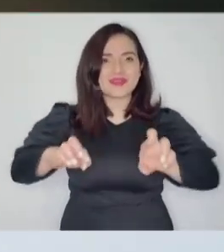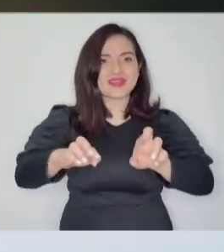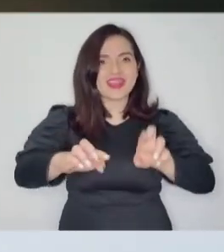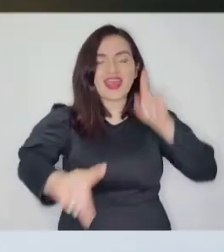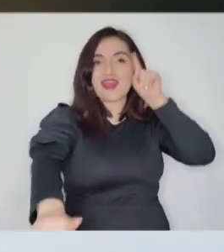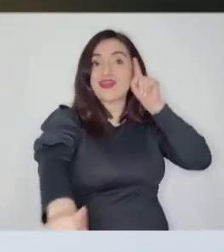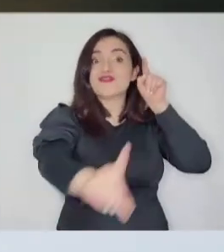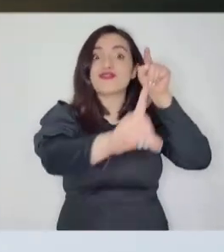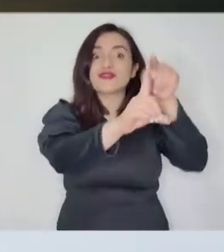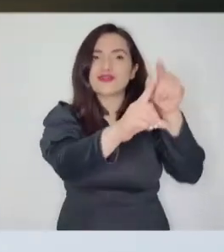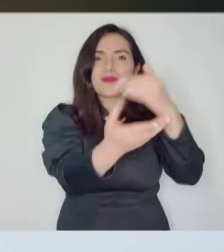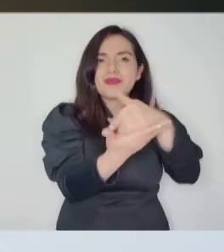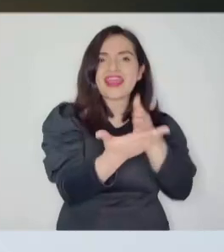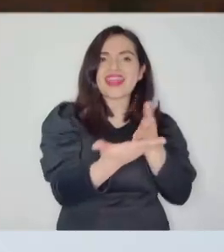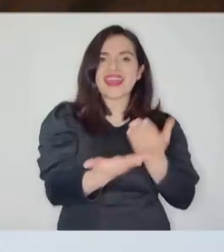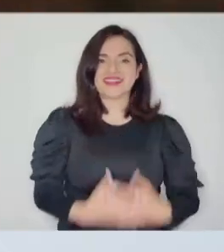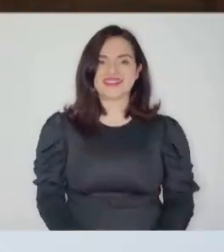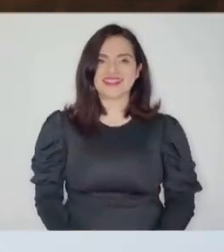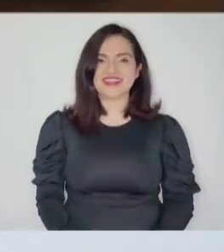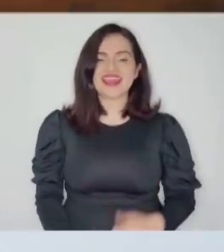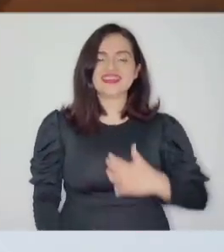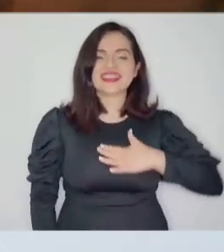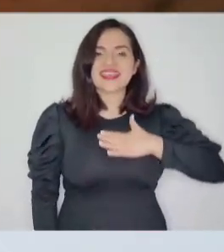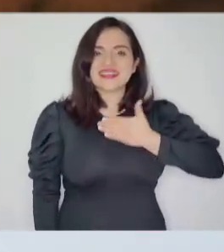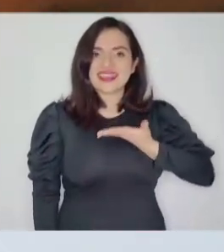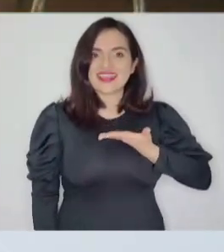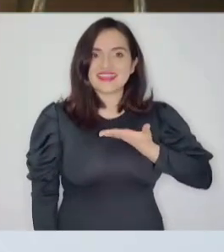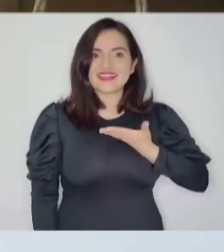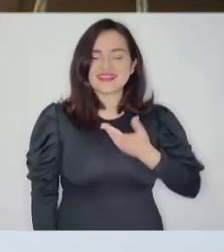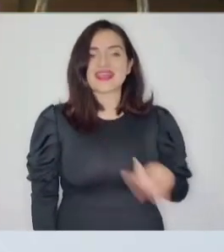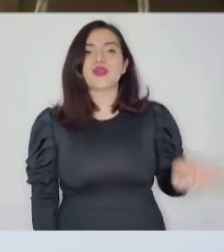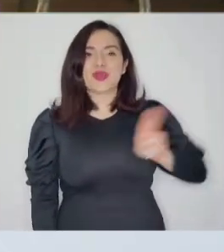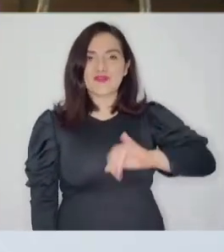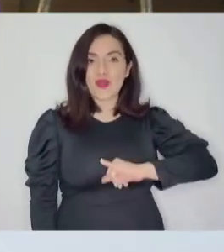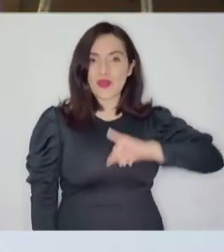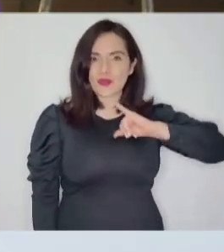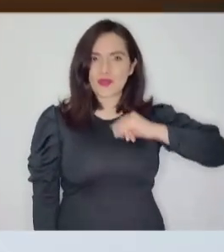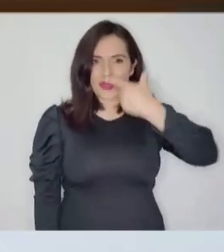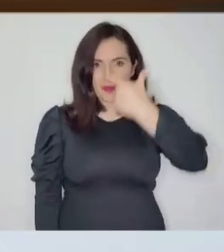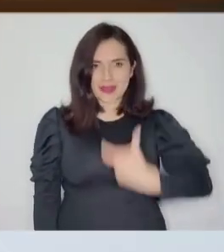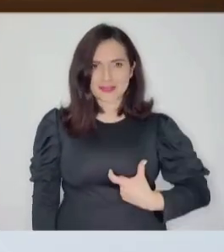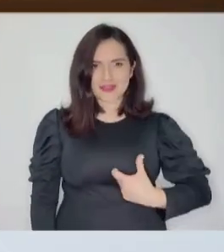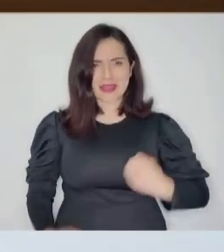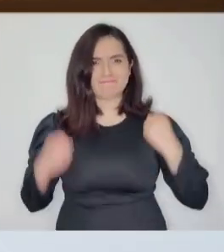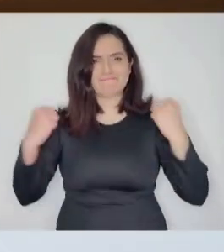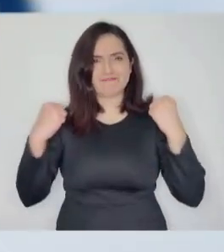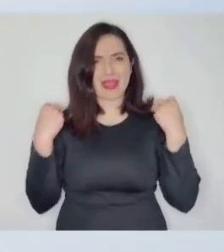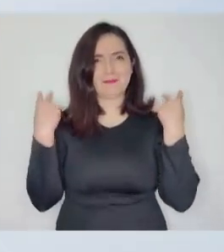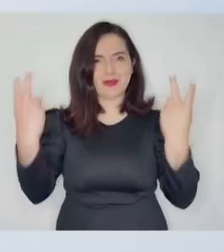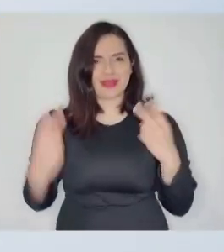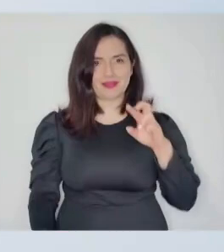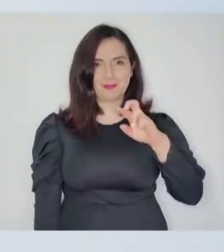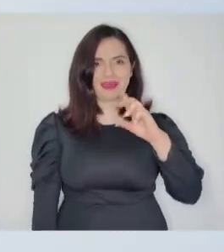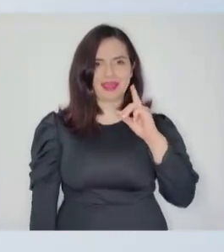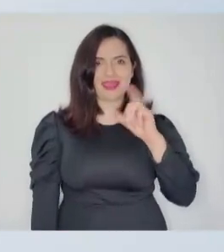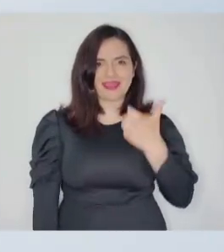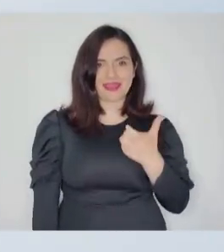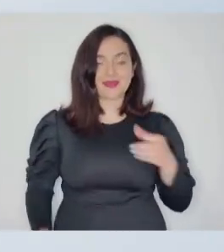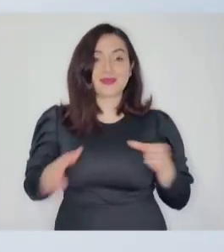de redibujar nuestro destino y sentir otra vez el orgullo de ser un empoderado.